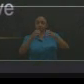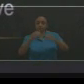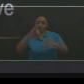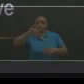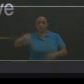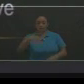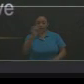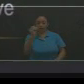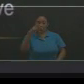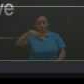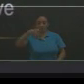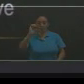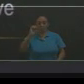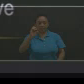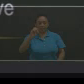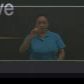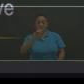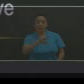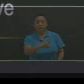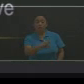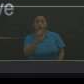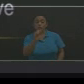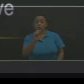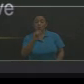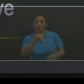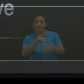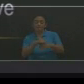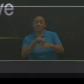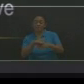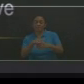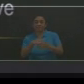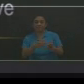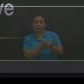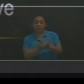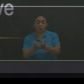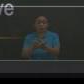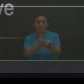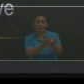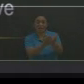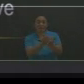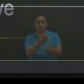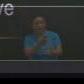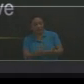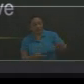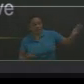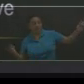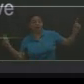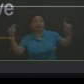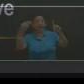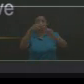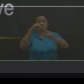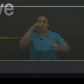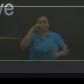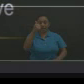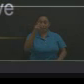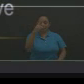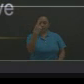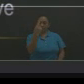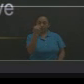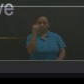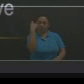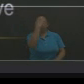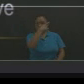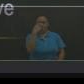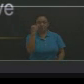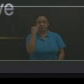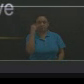consiguió un pasaje en una nave que se dirigía a Tarsis. Y Tarsis estaba a más de